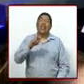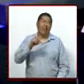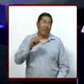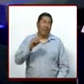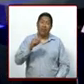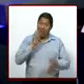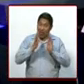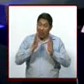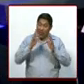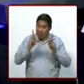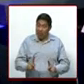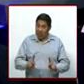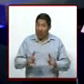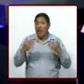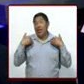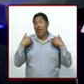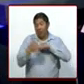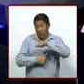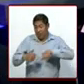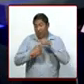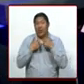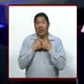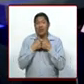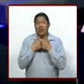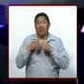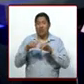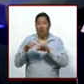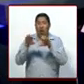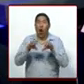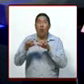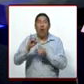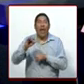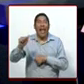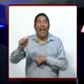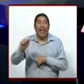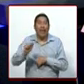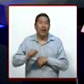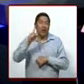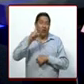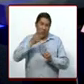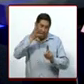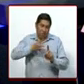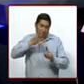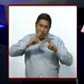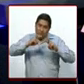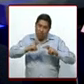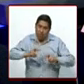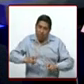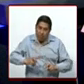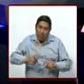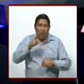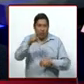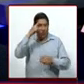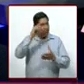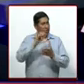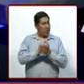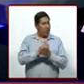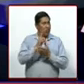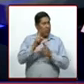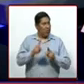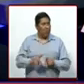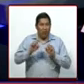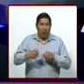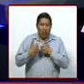¿Recuerdan que hablamos de personas que tenían una relación amorosa con una IA? Pues encontré un estudio al respecto. ¿Ustedes creen que una persona